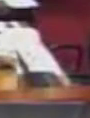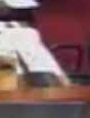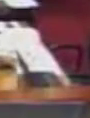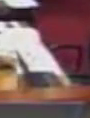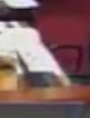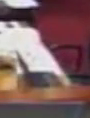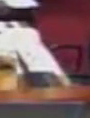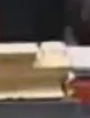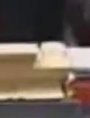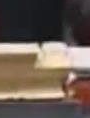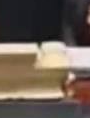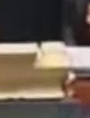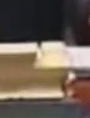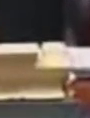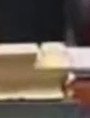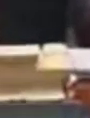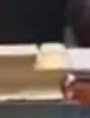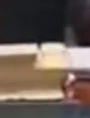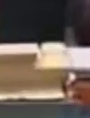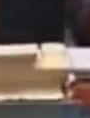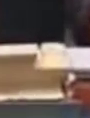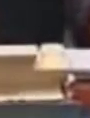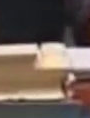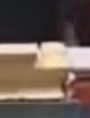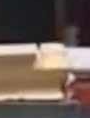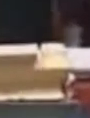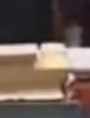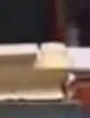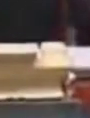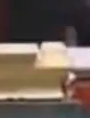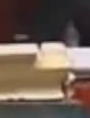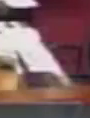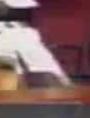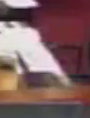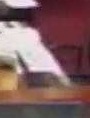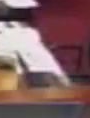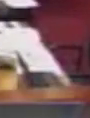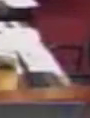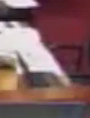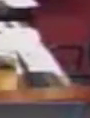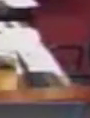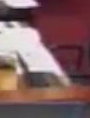Se está votando el nuevo texto sustitutorio presentado por la presidenta de la Comisión de la Mujer.